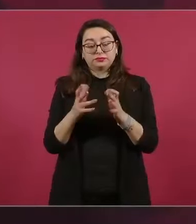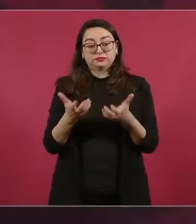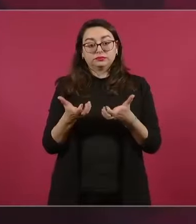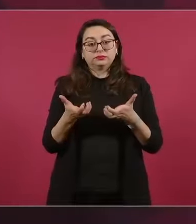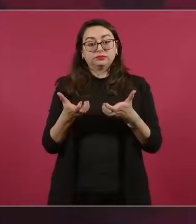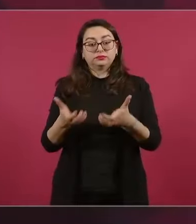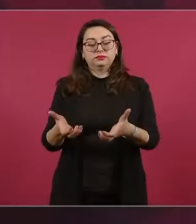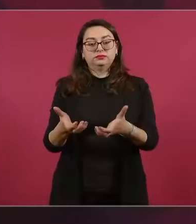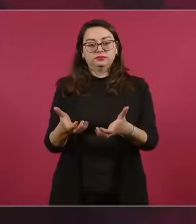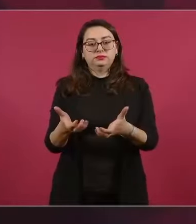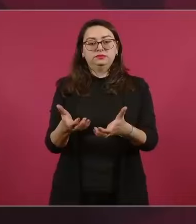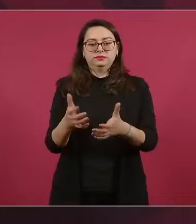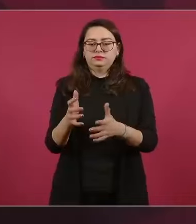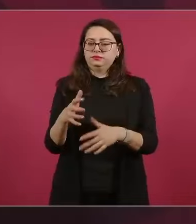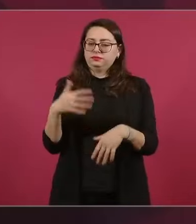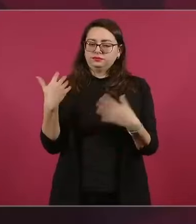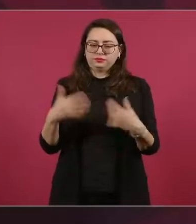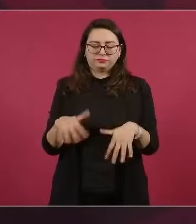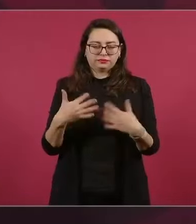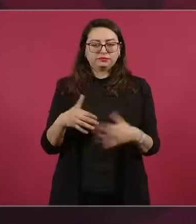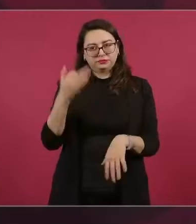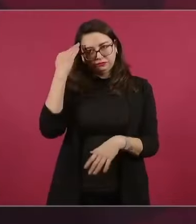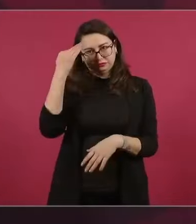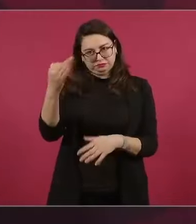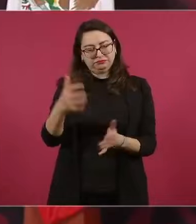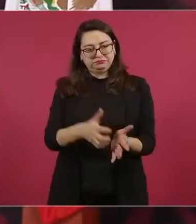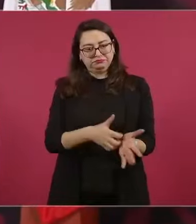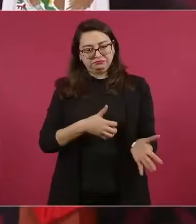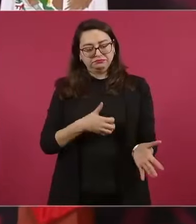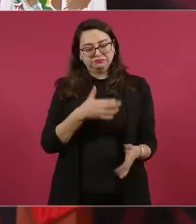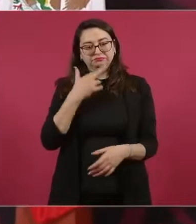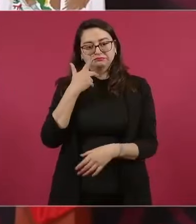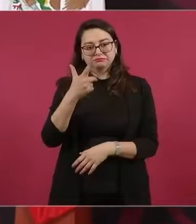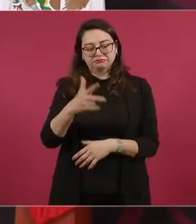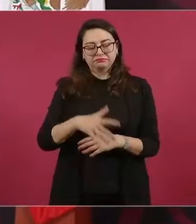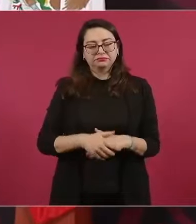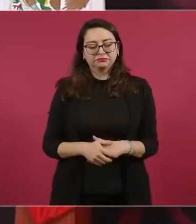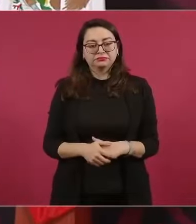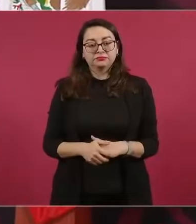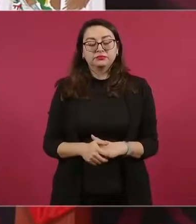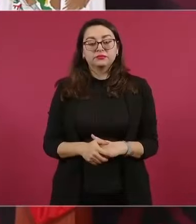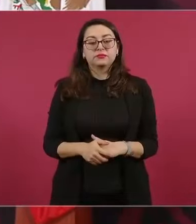camino que les va a ahorrar mucho tiempo. Entonces